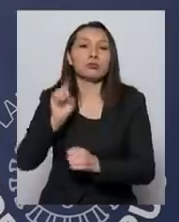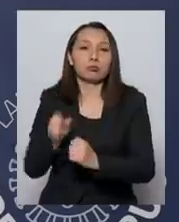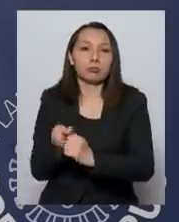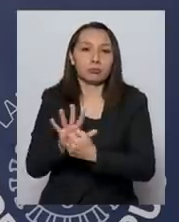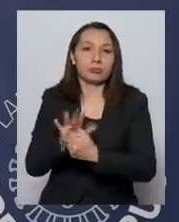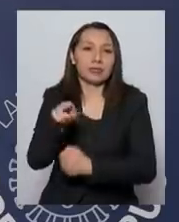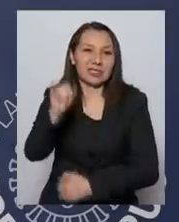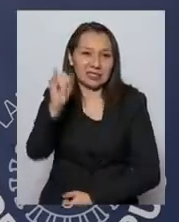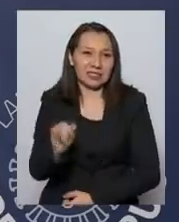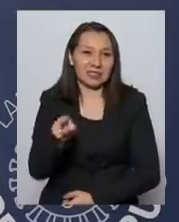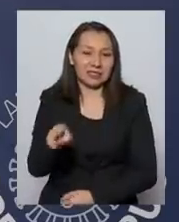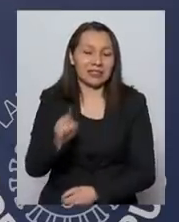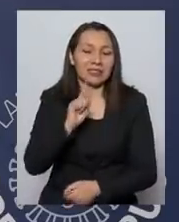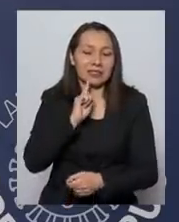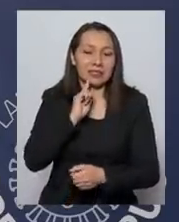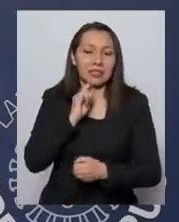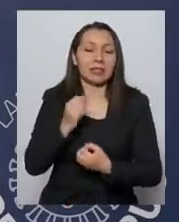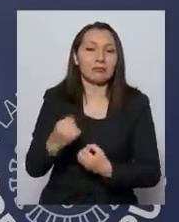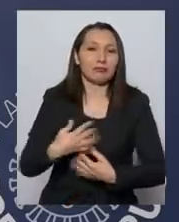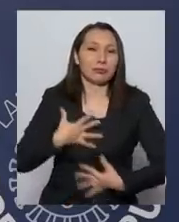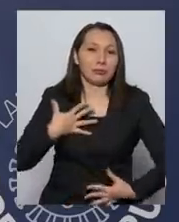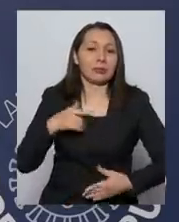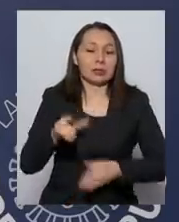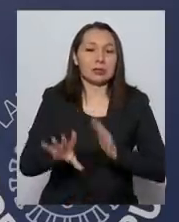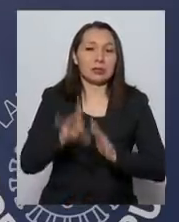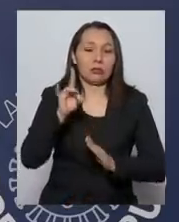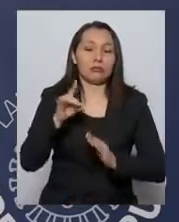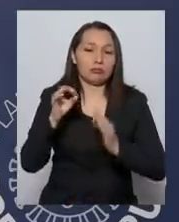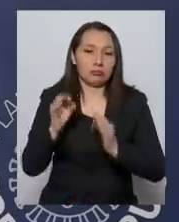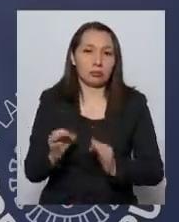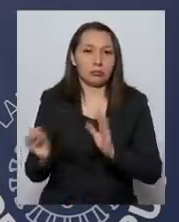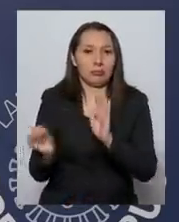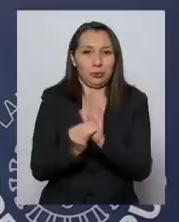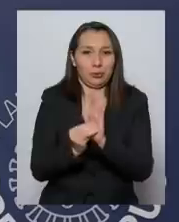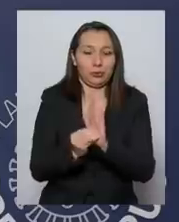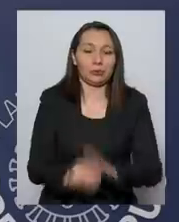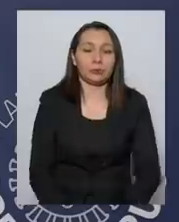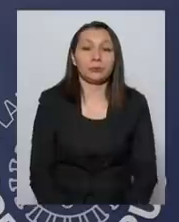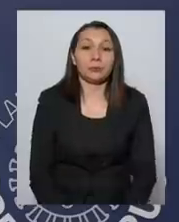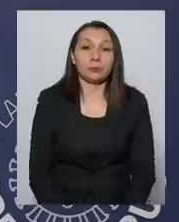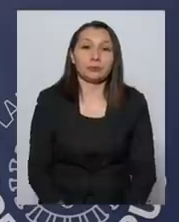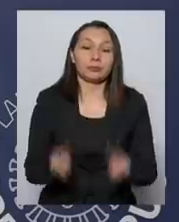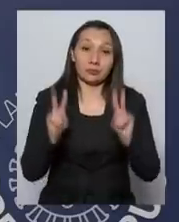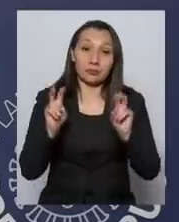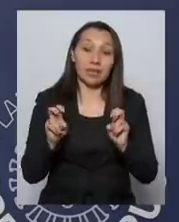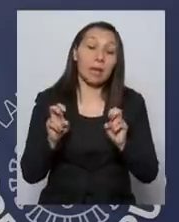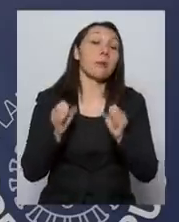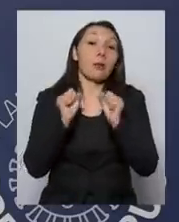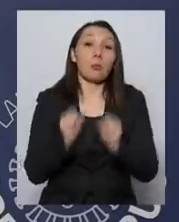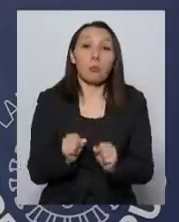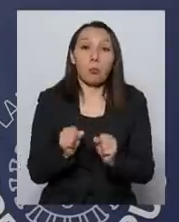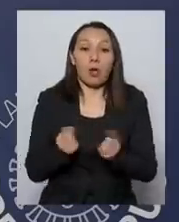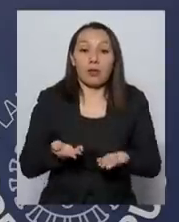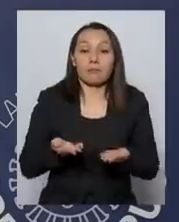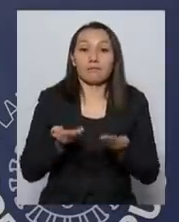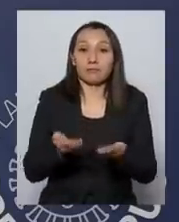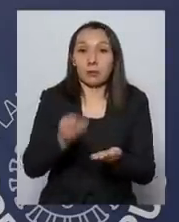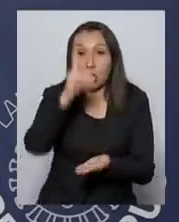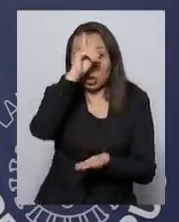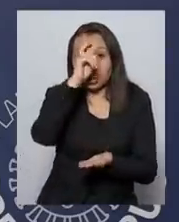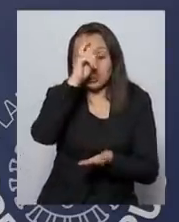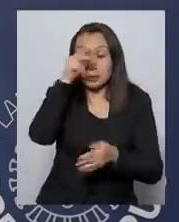como positiva para la infección y lo documentamos como tal. En relación a la capacidad